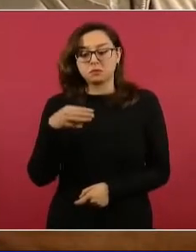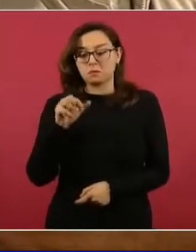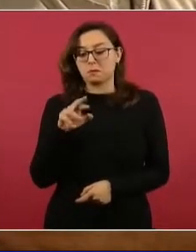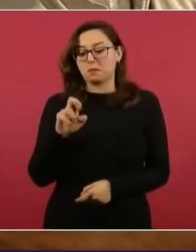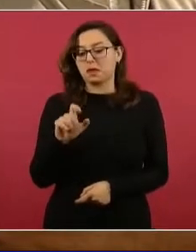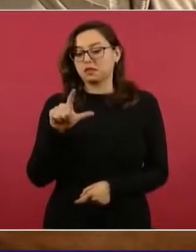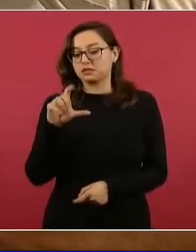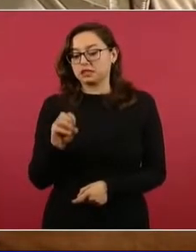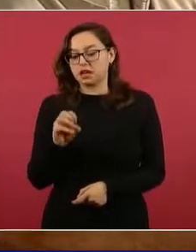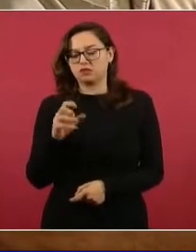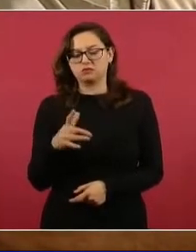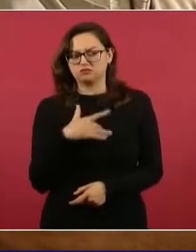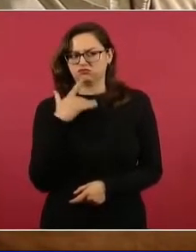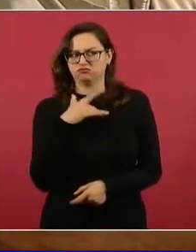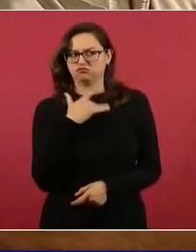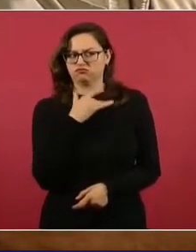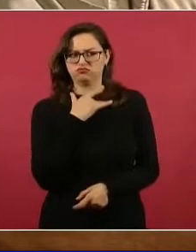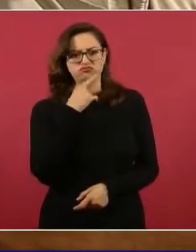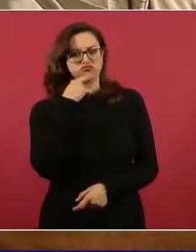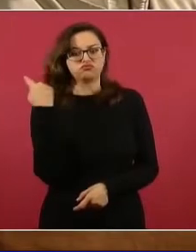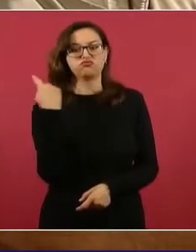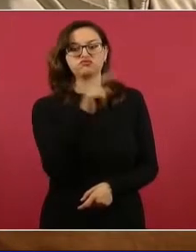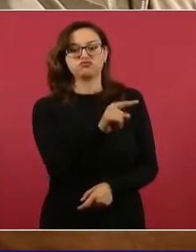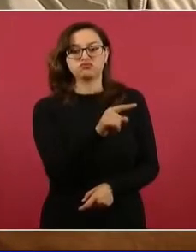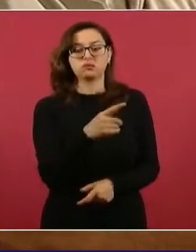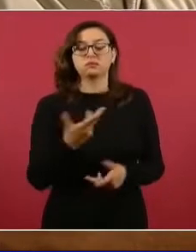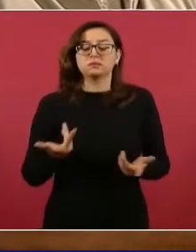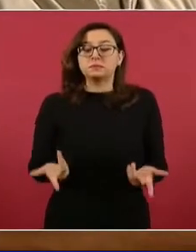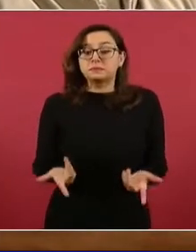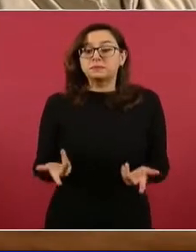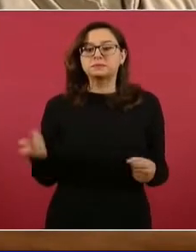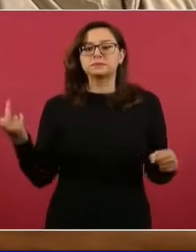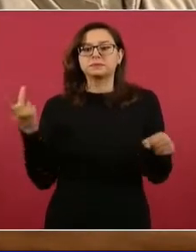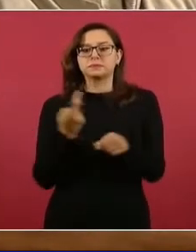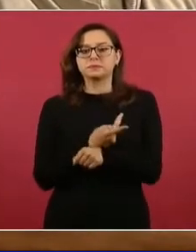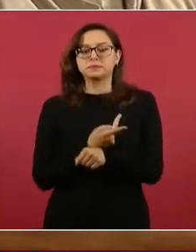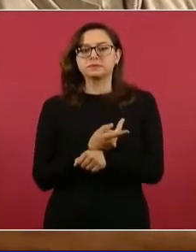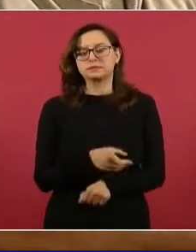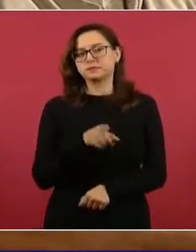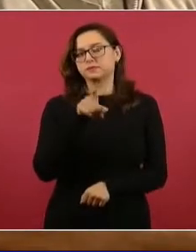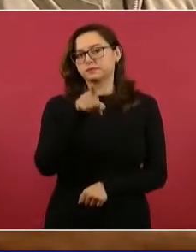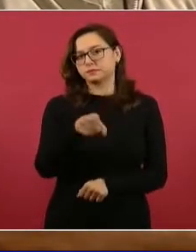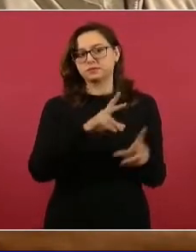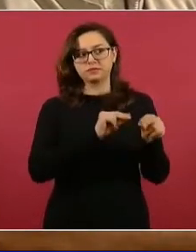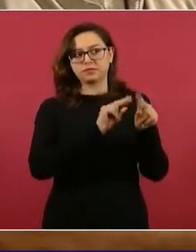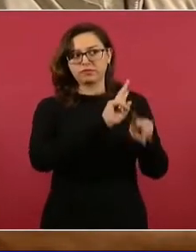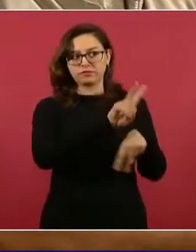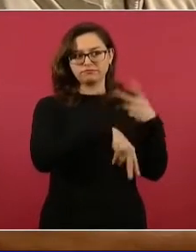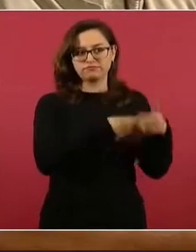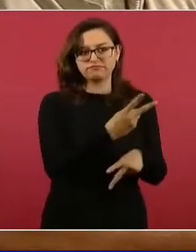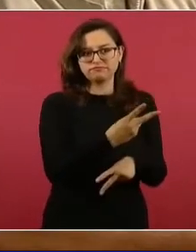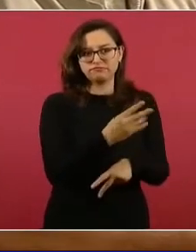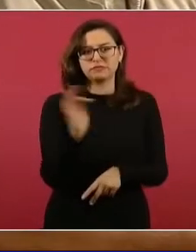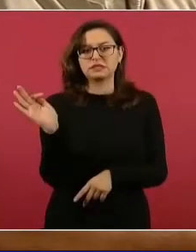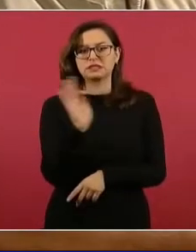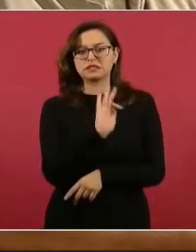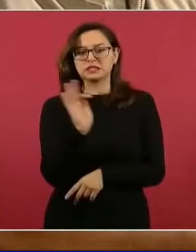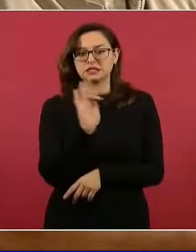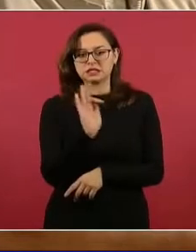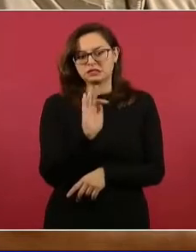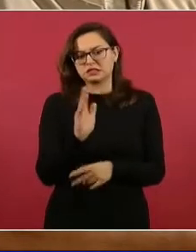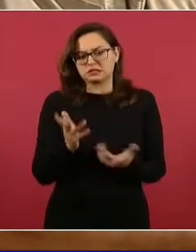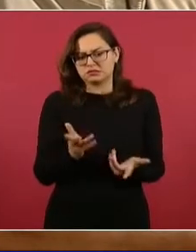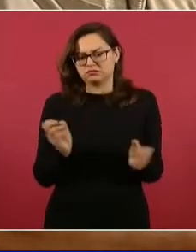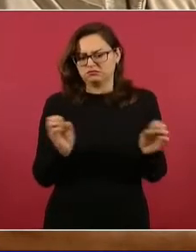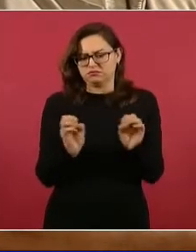cree que en este sentido de lo que usted ha pronunciado, el por qué no asistió, hubiera sido más congruente que no hubiera enviado